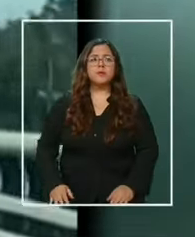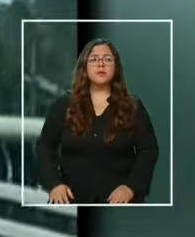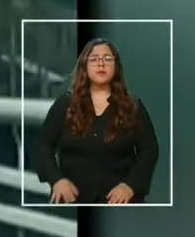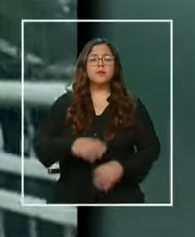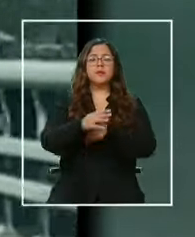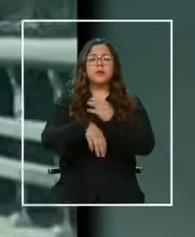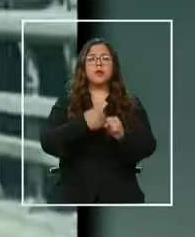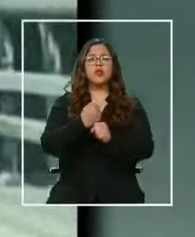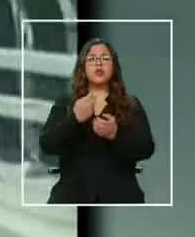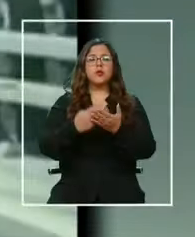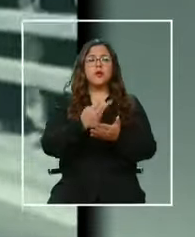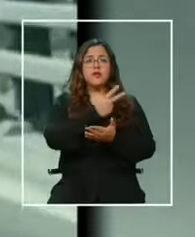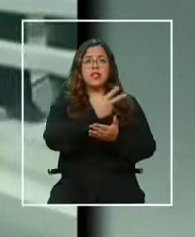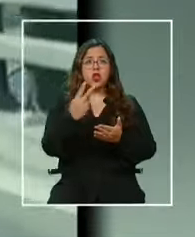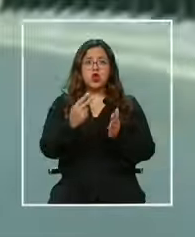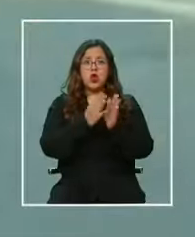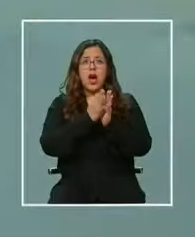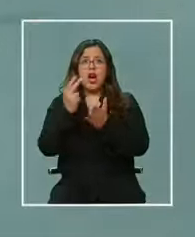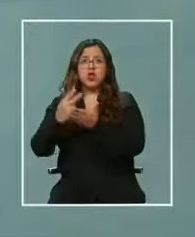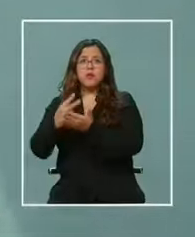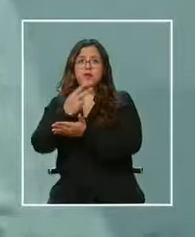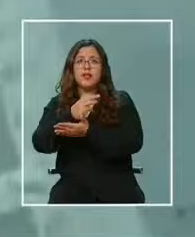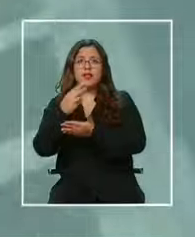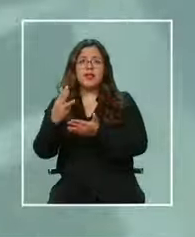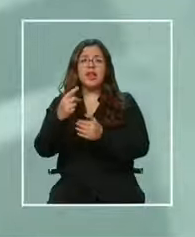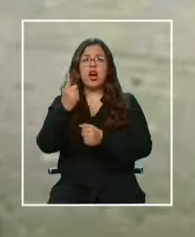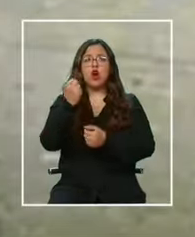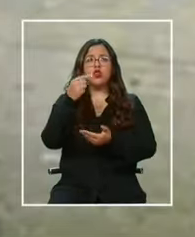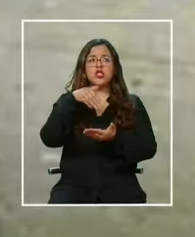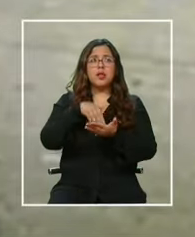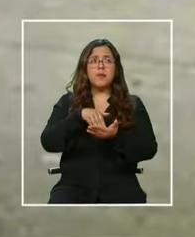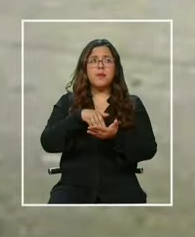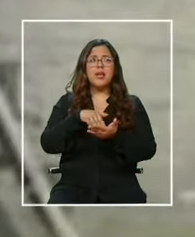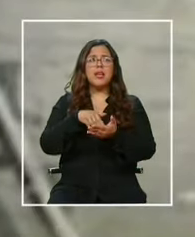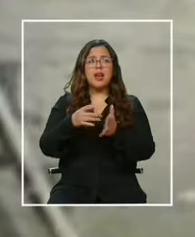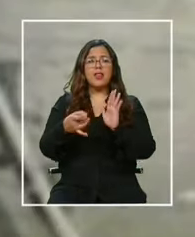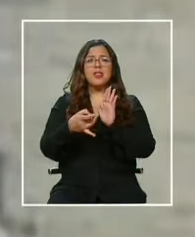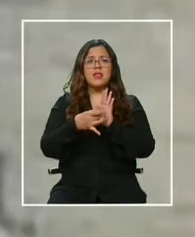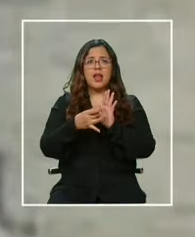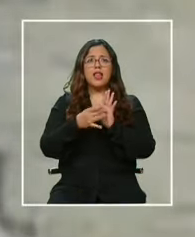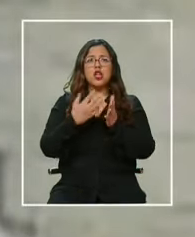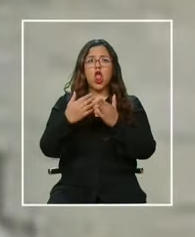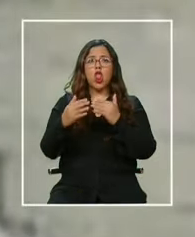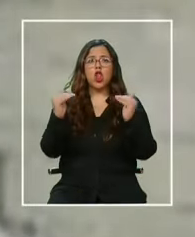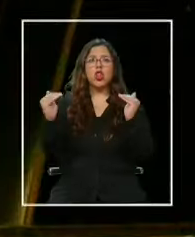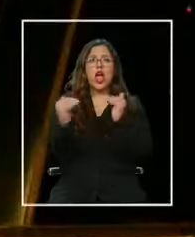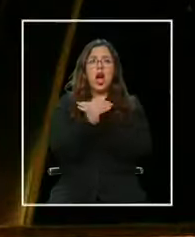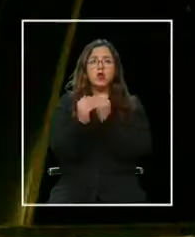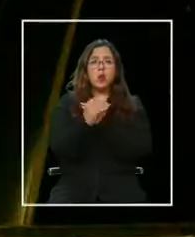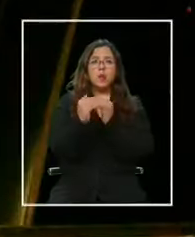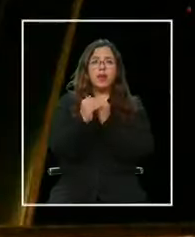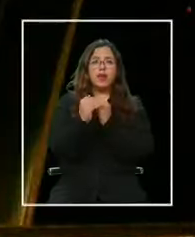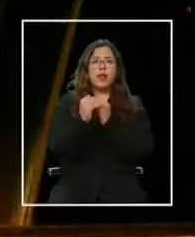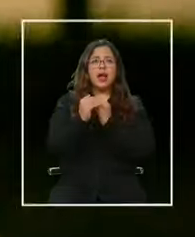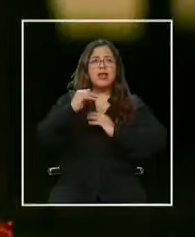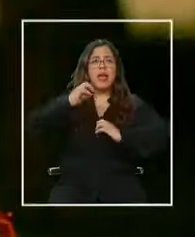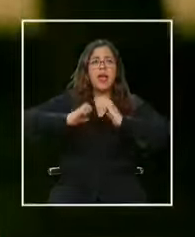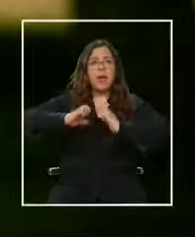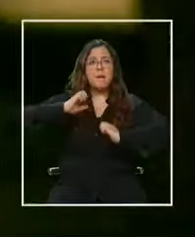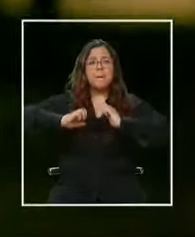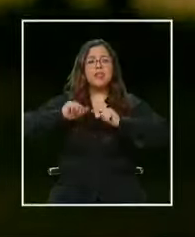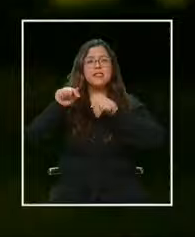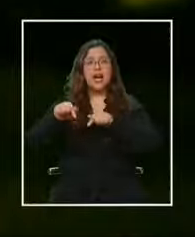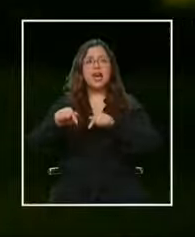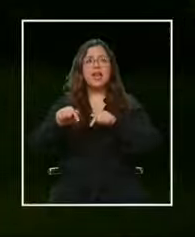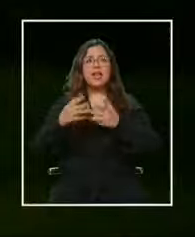el 2022 y 2023 se registraron 11.000 hechos delictuales en las autopistas concesionadas. Encabezaron